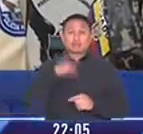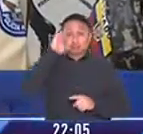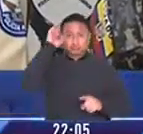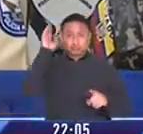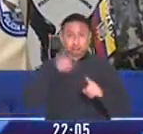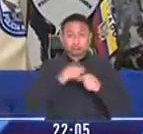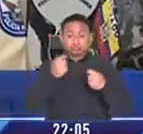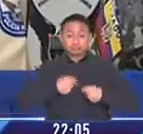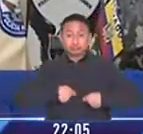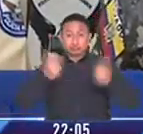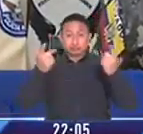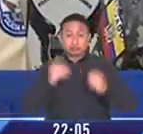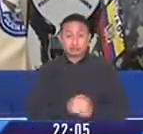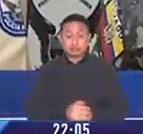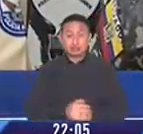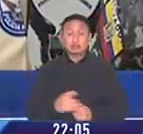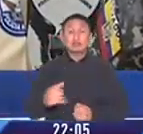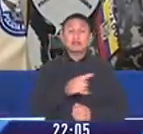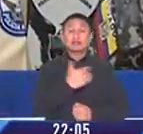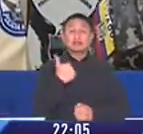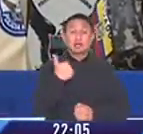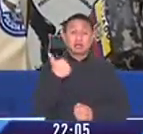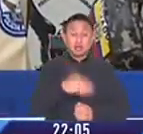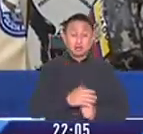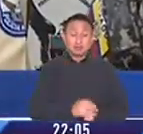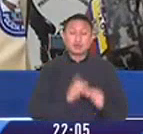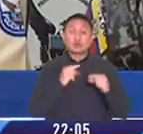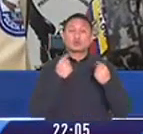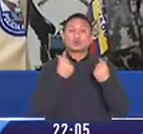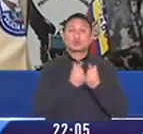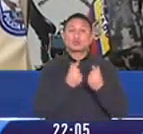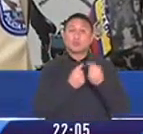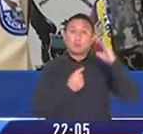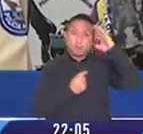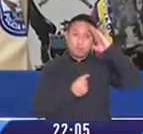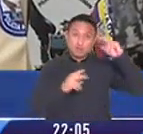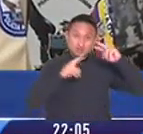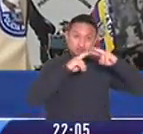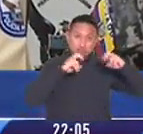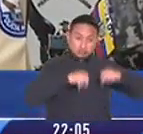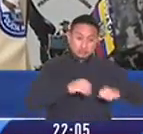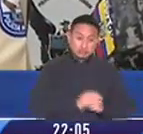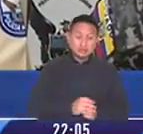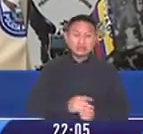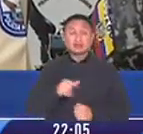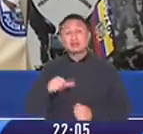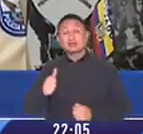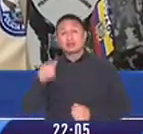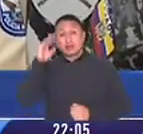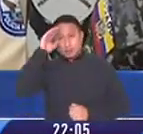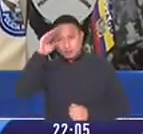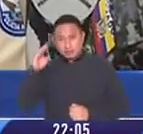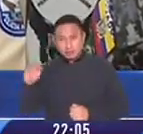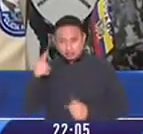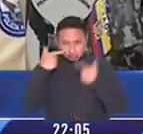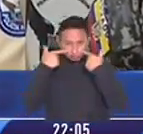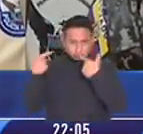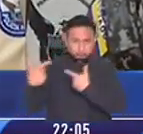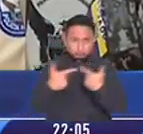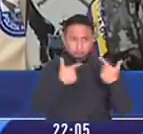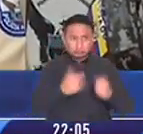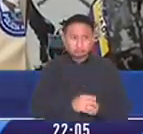llegado ya están en manos de las unidades tanto de inteligencia como las unidades investigativas pertinentes, que